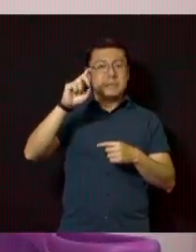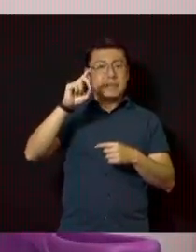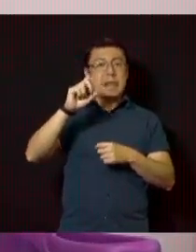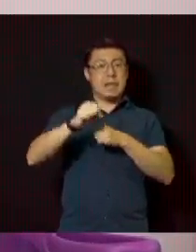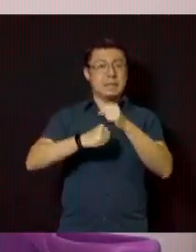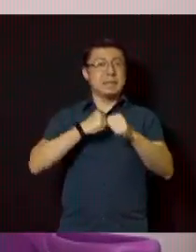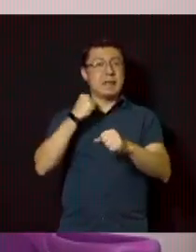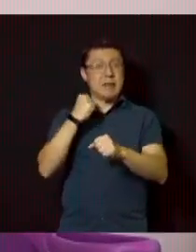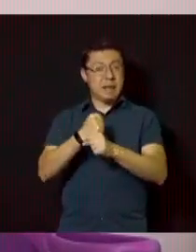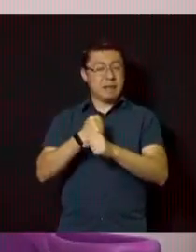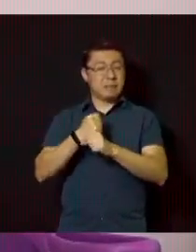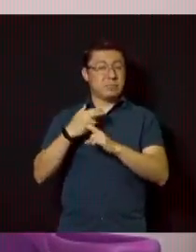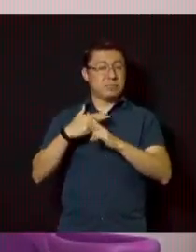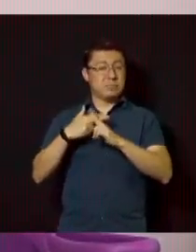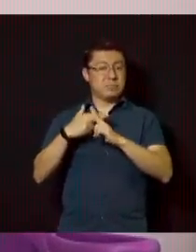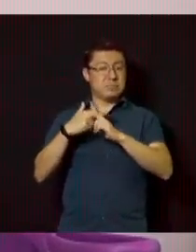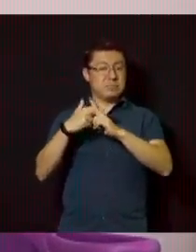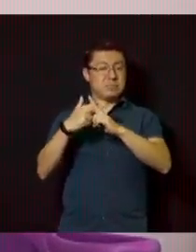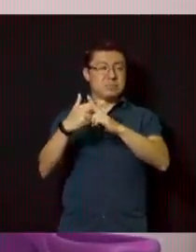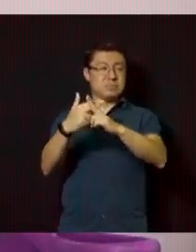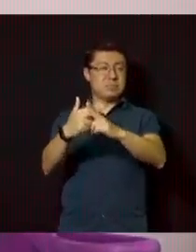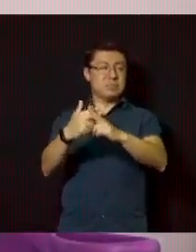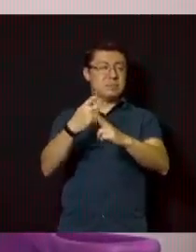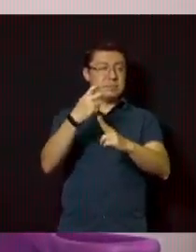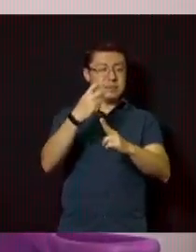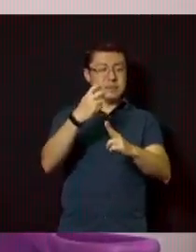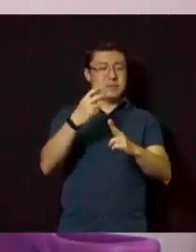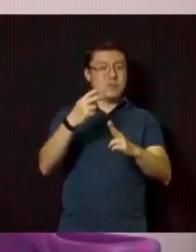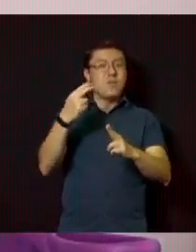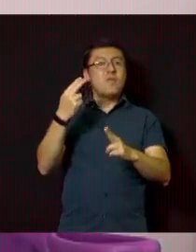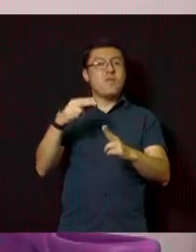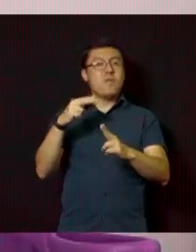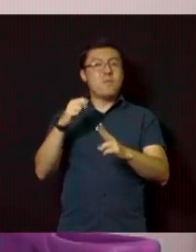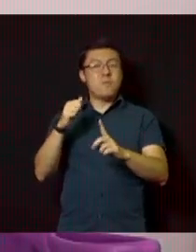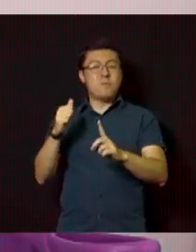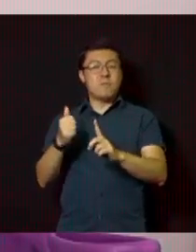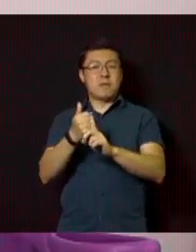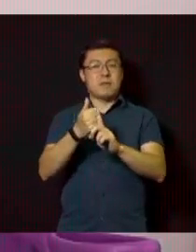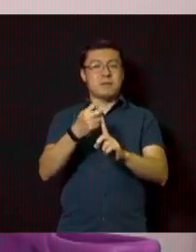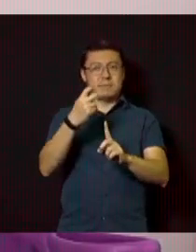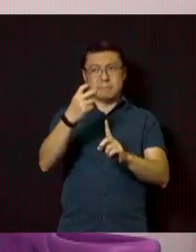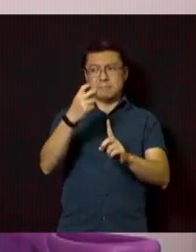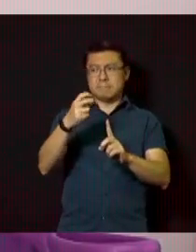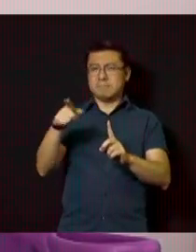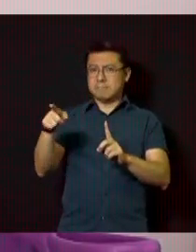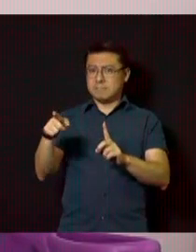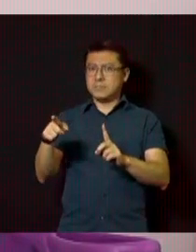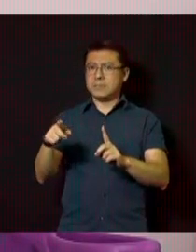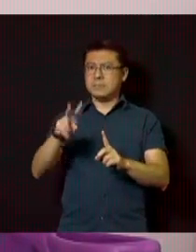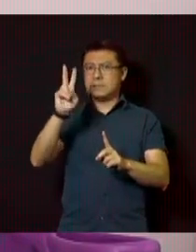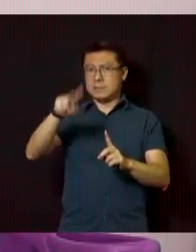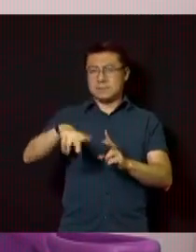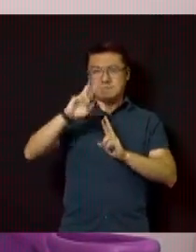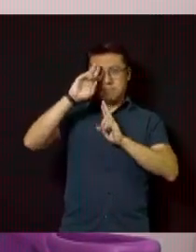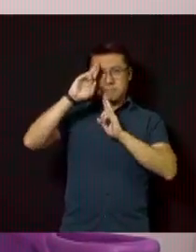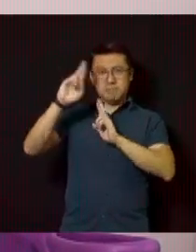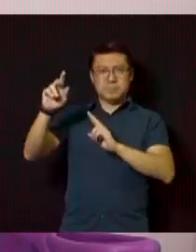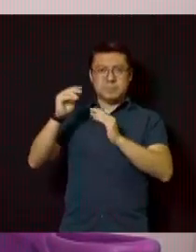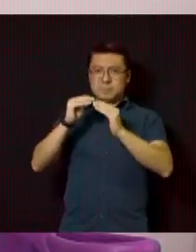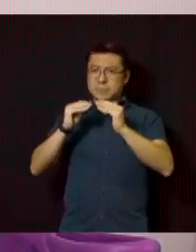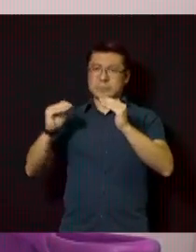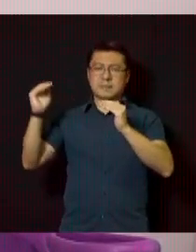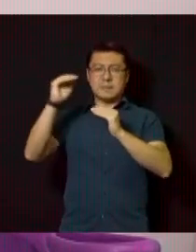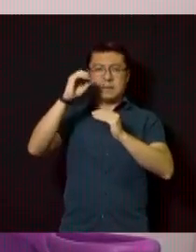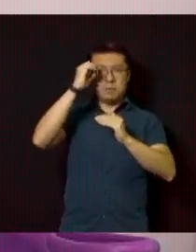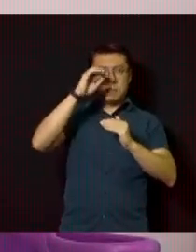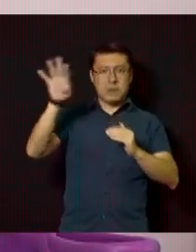mercado, con un nombre increíble, con un muy buen nombre en el mercado, en la industria, porque quien conoce, ¿sí?, Omni Life y